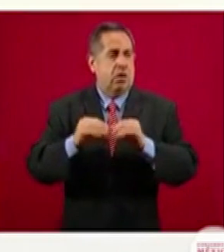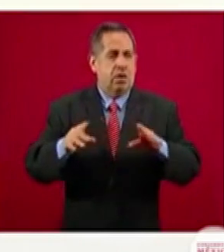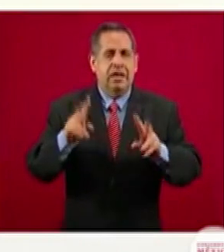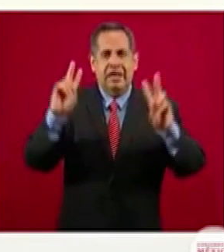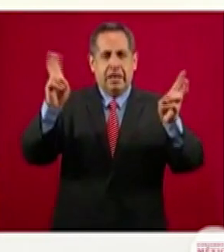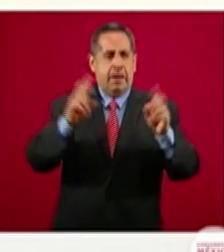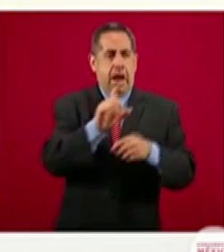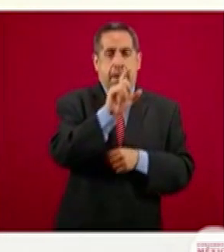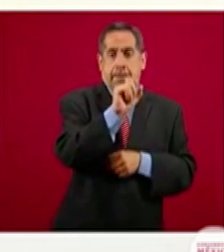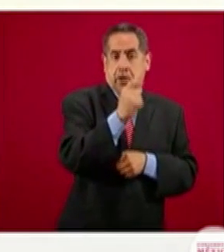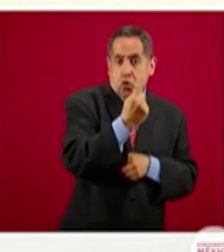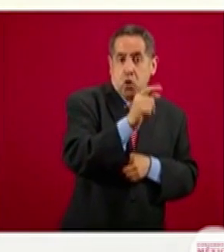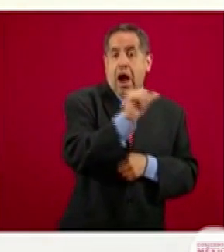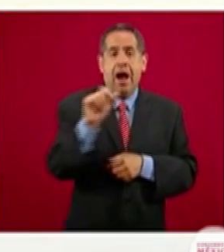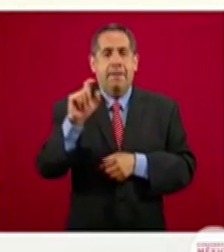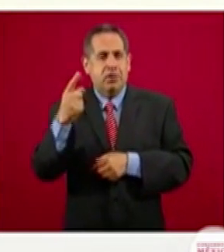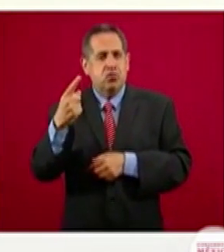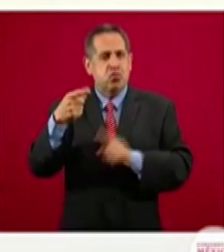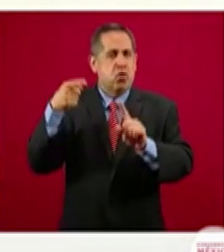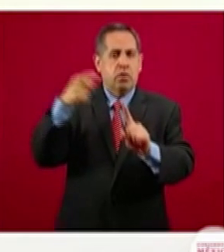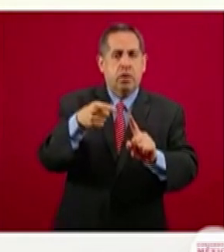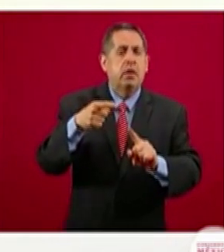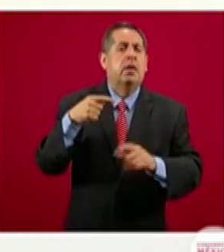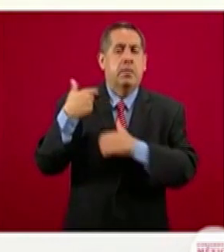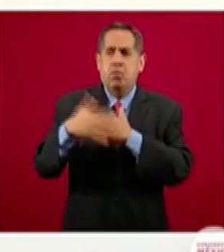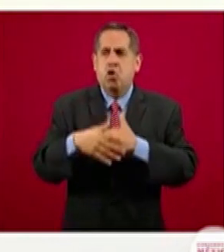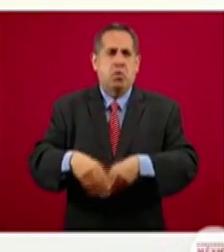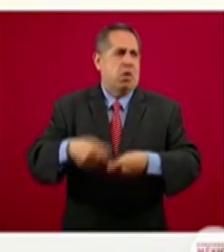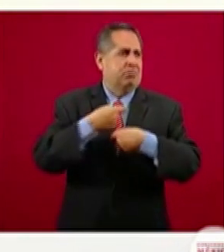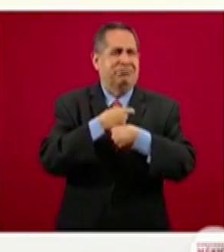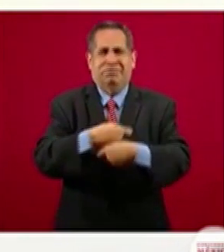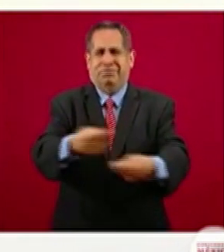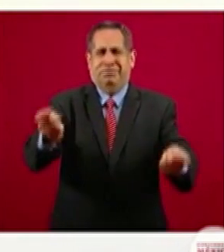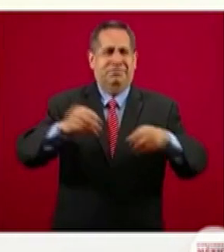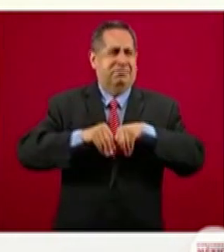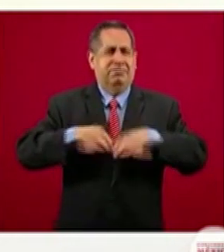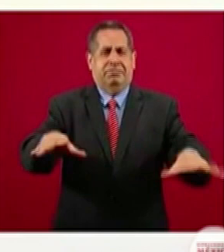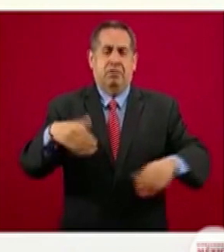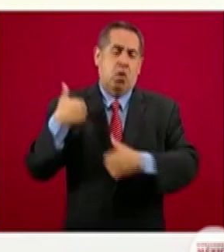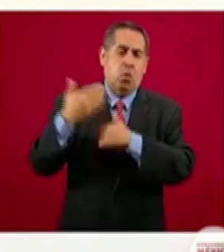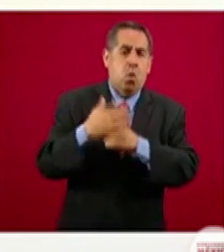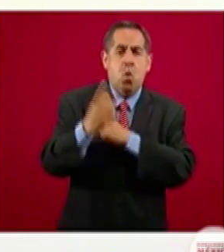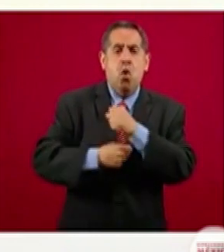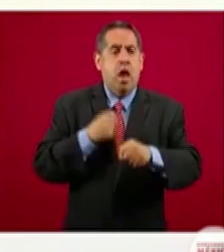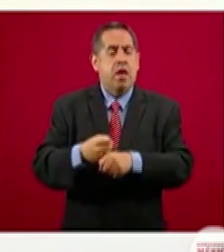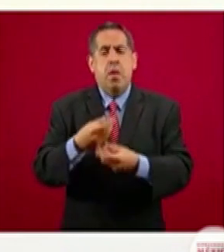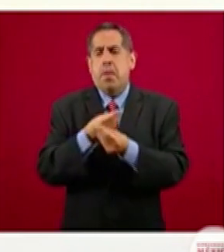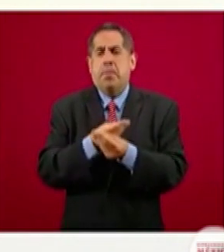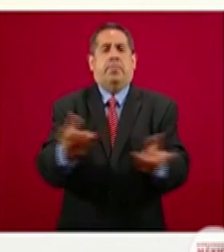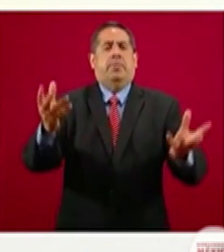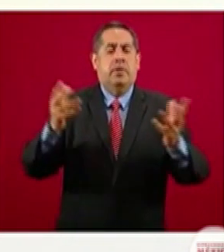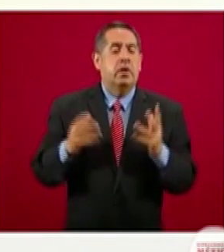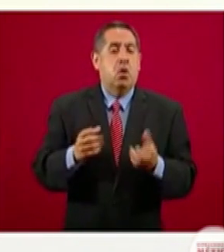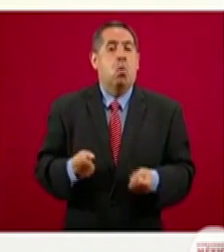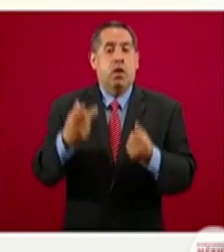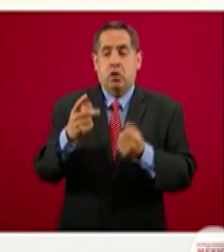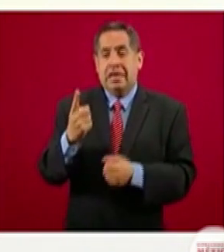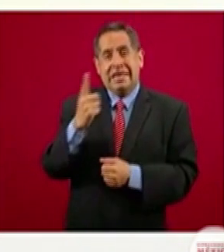21, para ser entregados masivamente a partir del año que viene en ediciones de 100